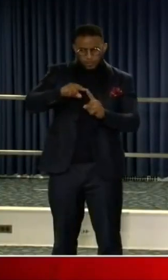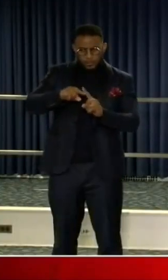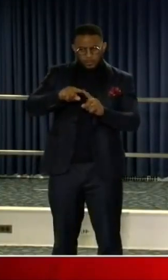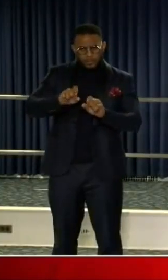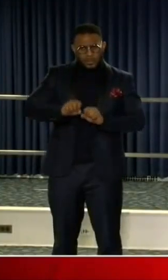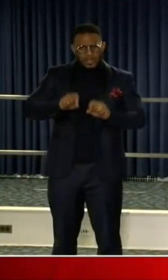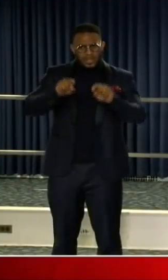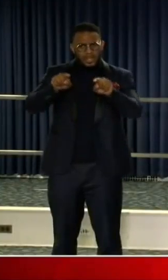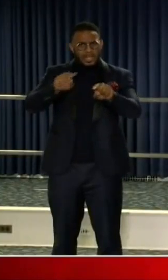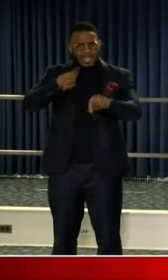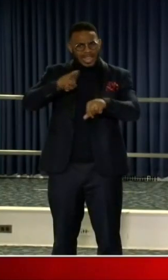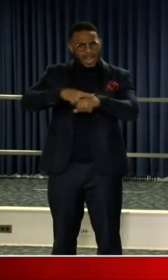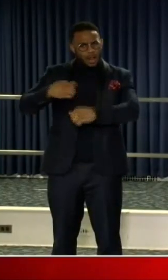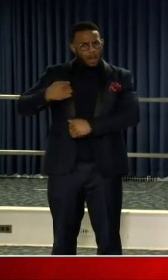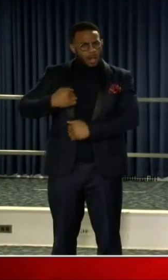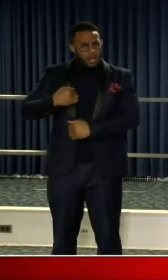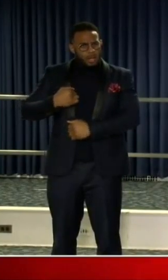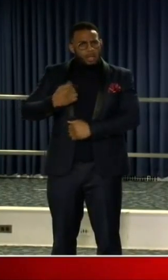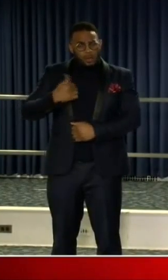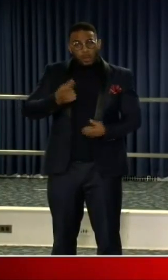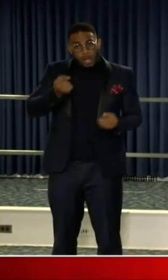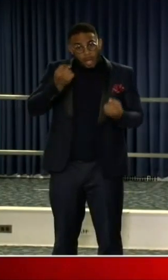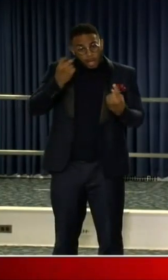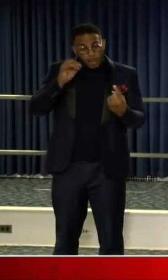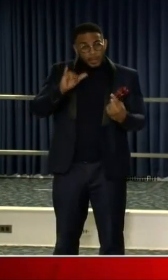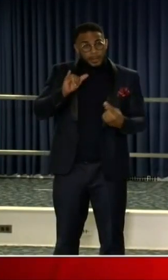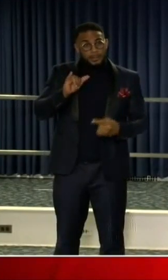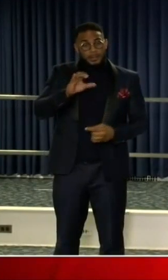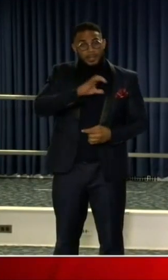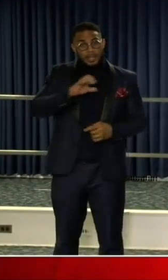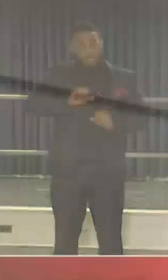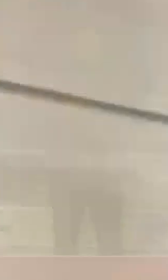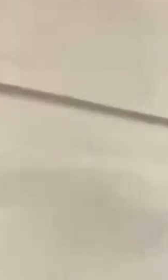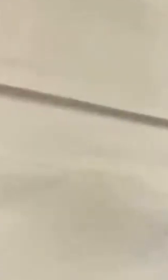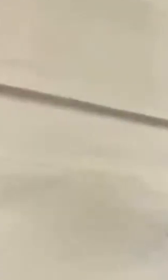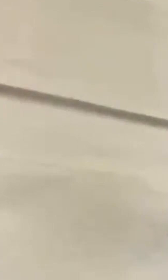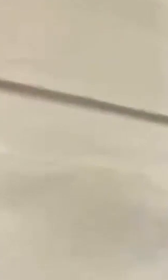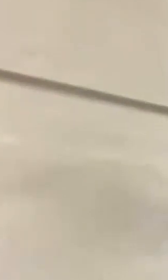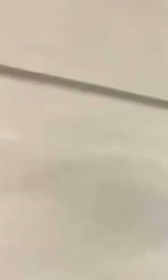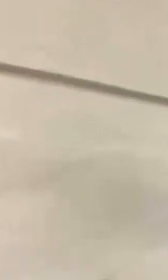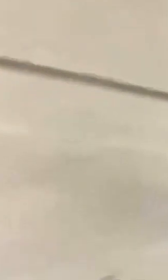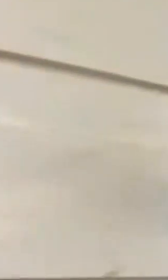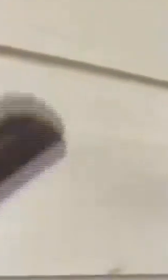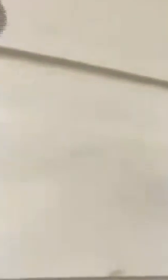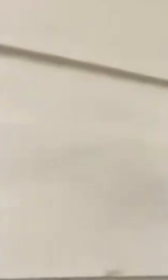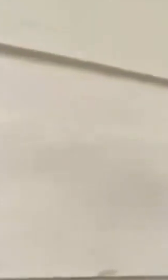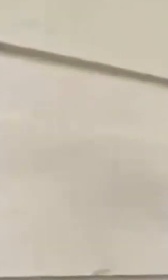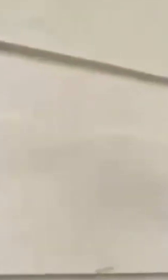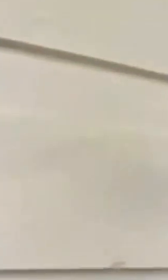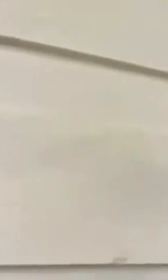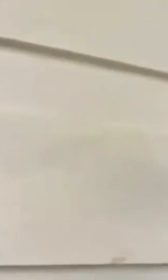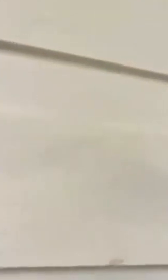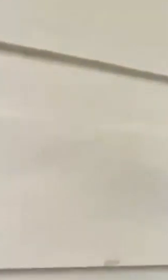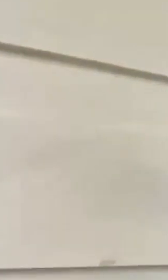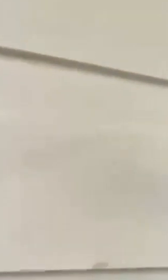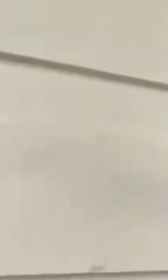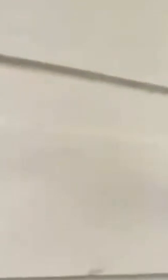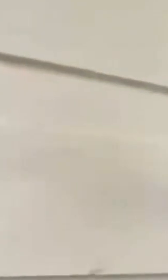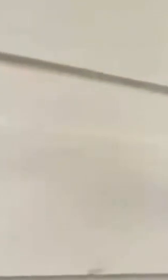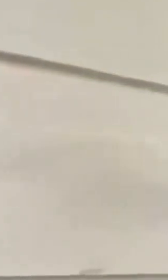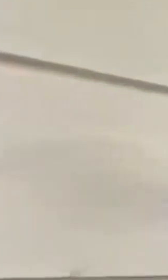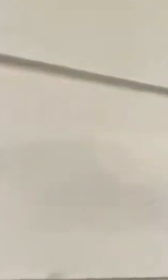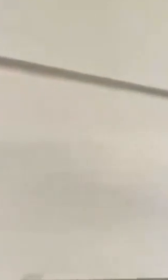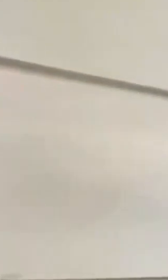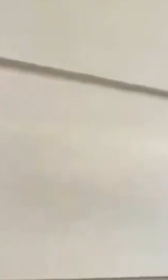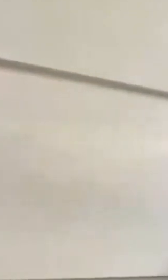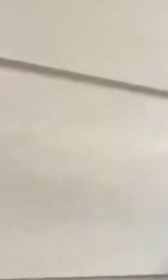Pueden referirse a la confusión sobre la movilización de la Guardia Nacional. Entendemos que originalmente el Departamento